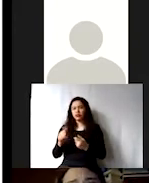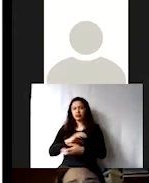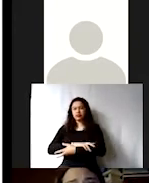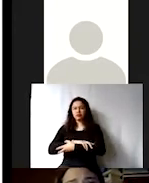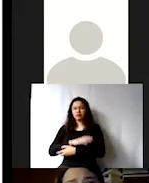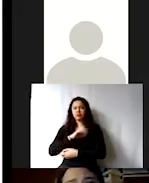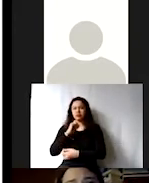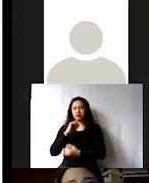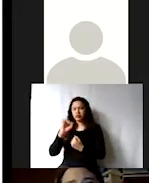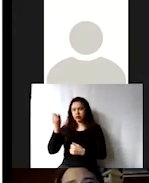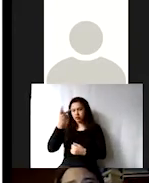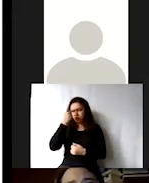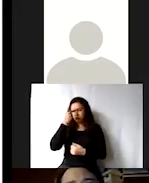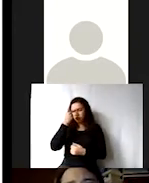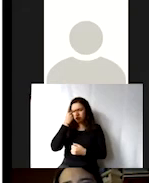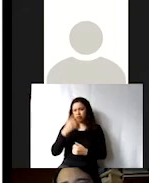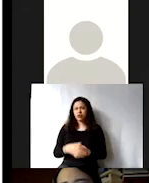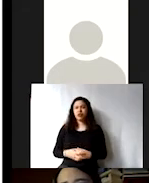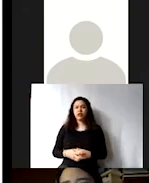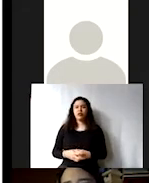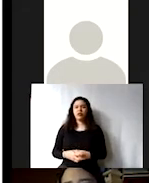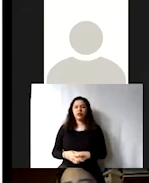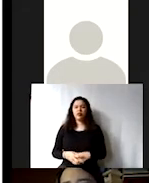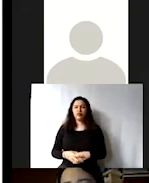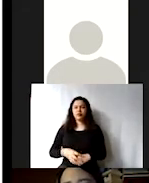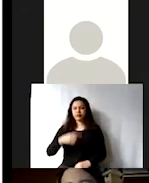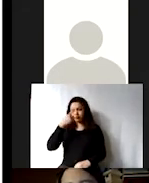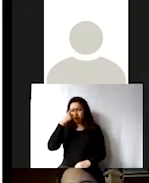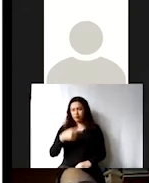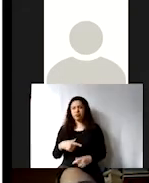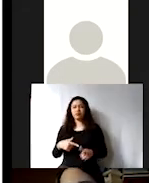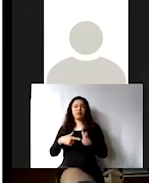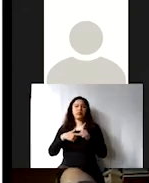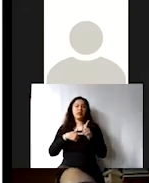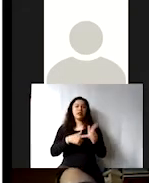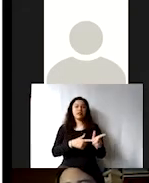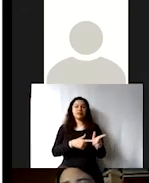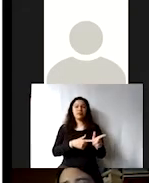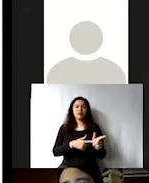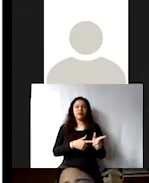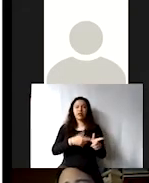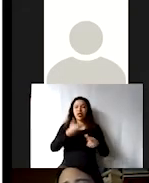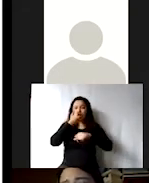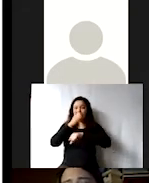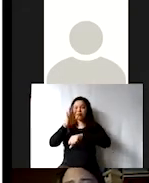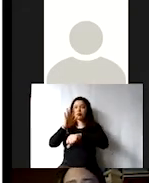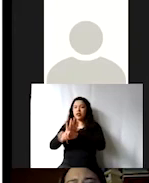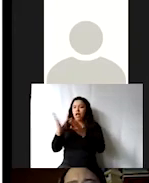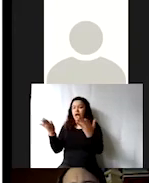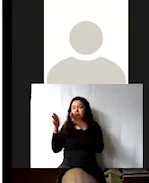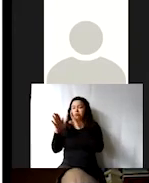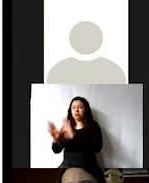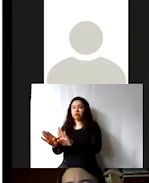San Luis, como un poco para anclar que esto siguiera, a pesar de que la administración cierra, pues invitaron